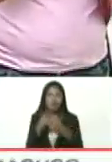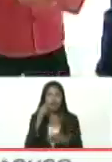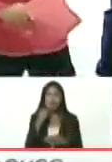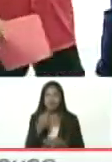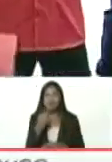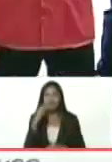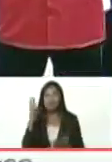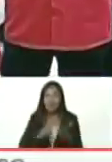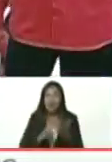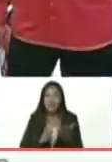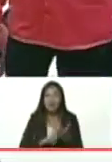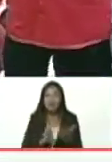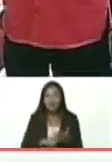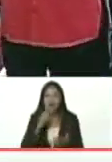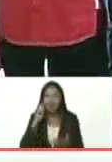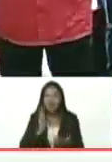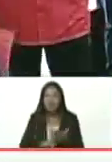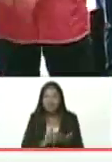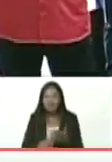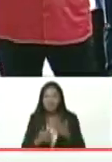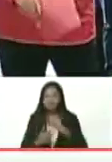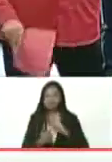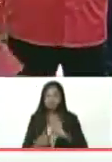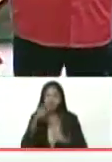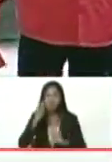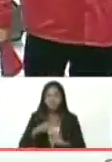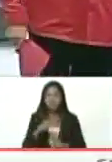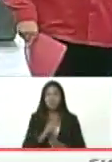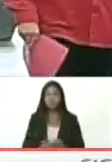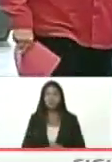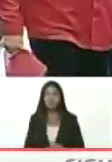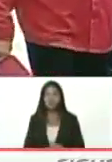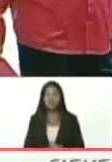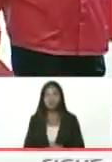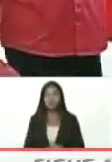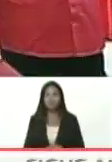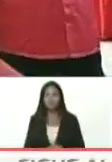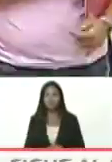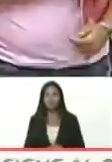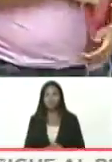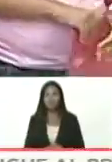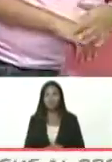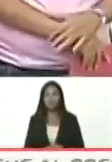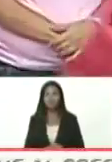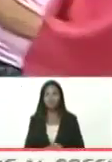la verdad. Que Tetzalia,